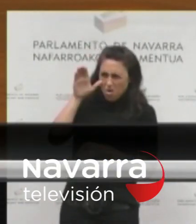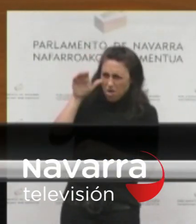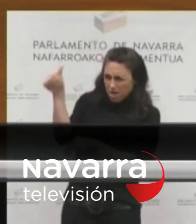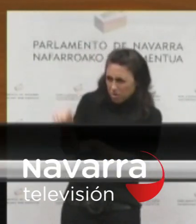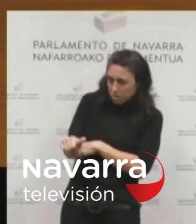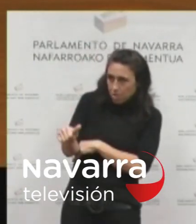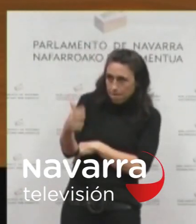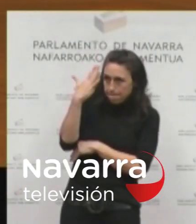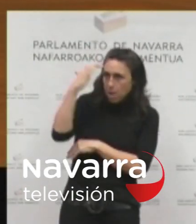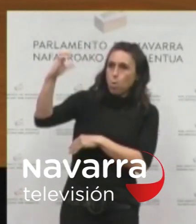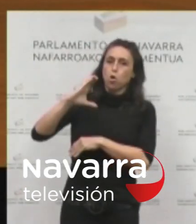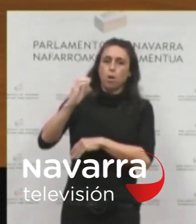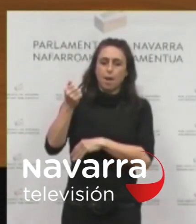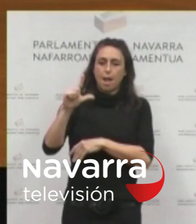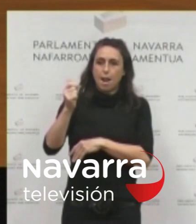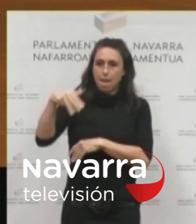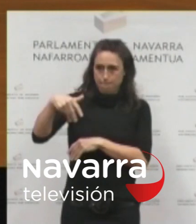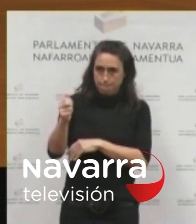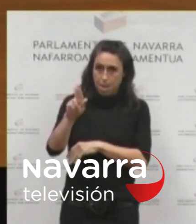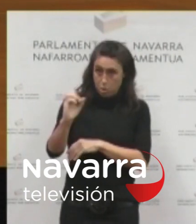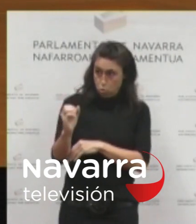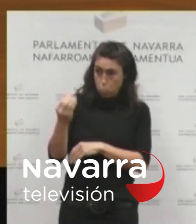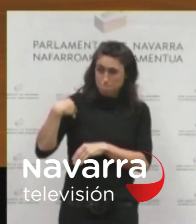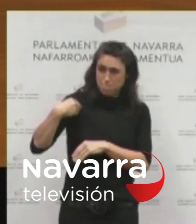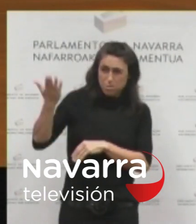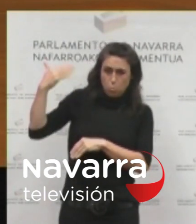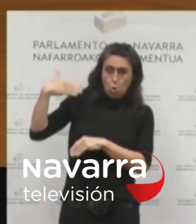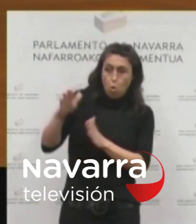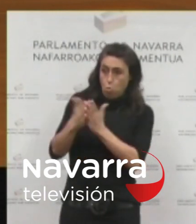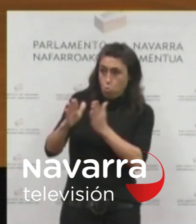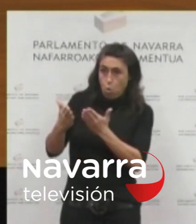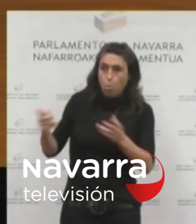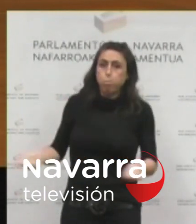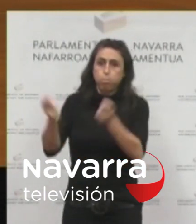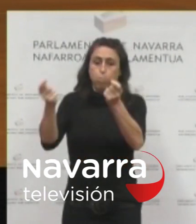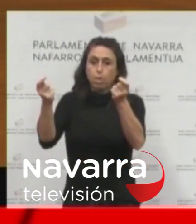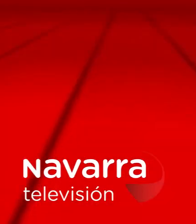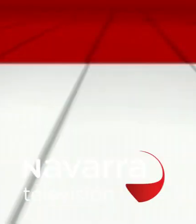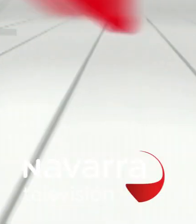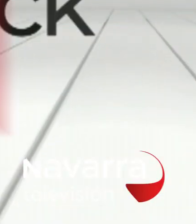a Calamaro y ese álbum que publicó, que se titulaba Alta Suciedad.